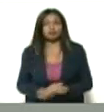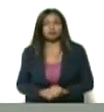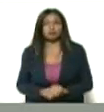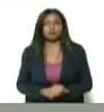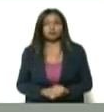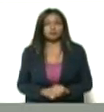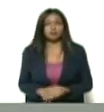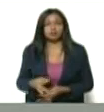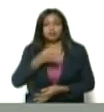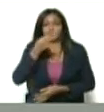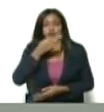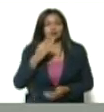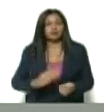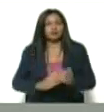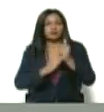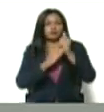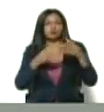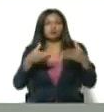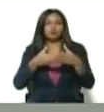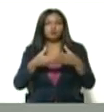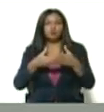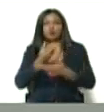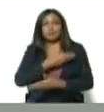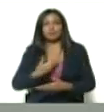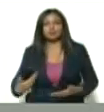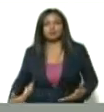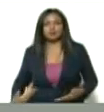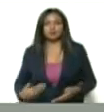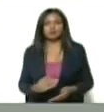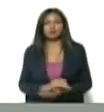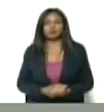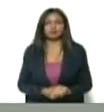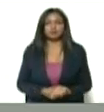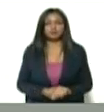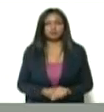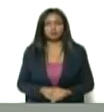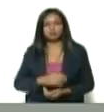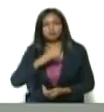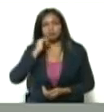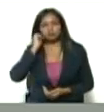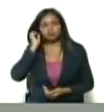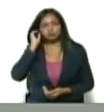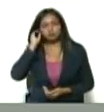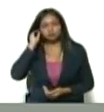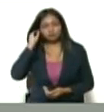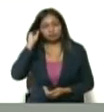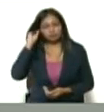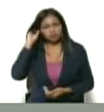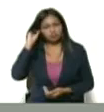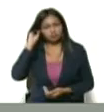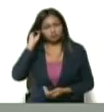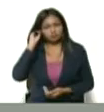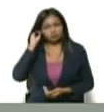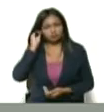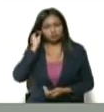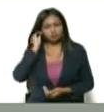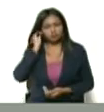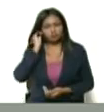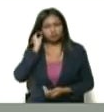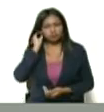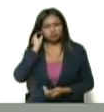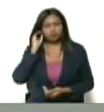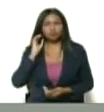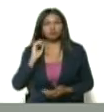tarde dirigió la comisión presidencial y dio la rueda de prensa diaria